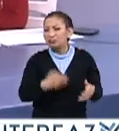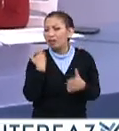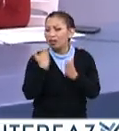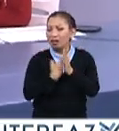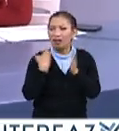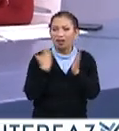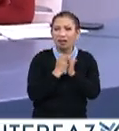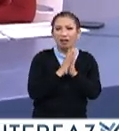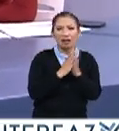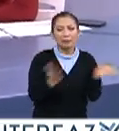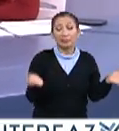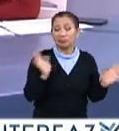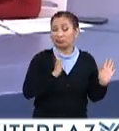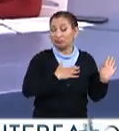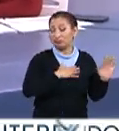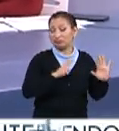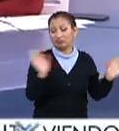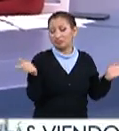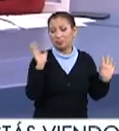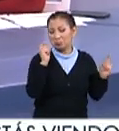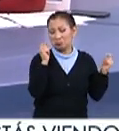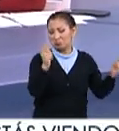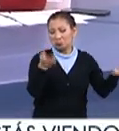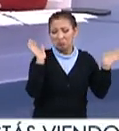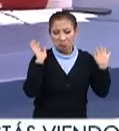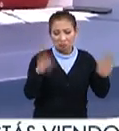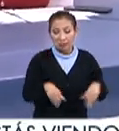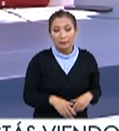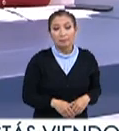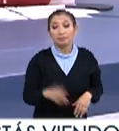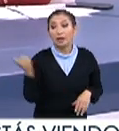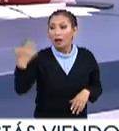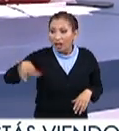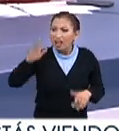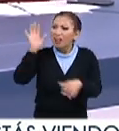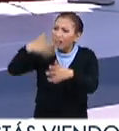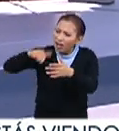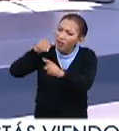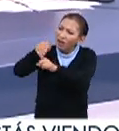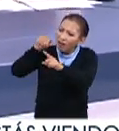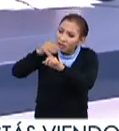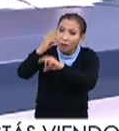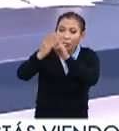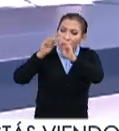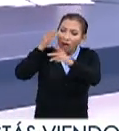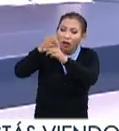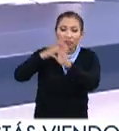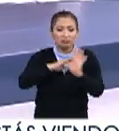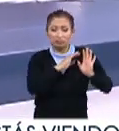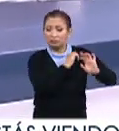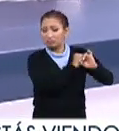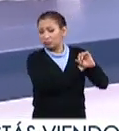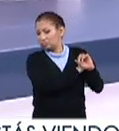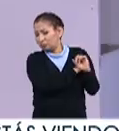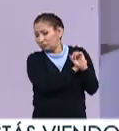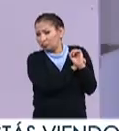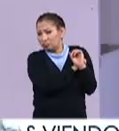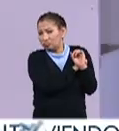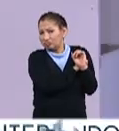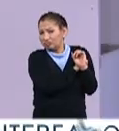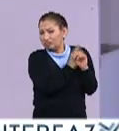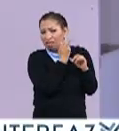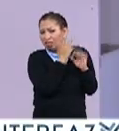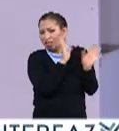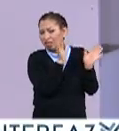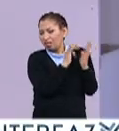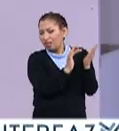crítica literaria, le vale. Lo han buscado de todas partes del mundo y él pues, no